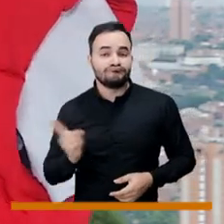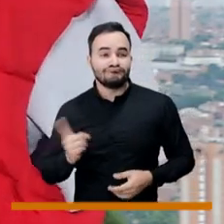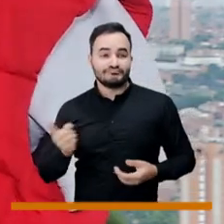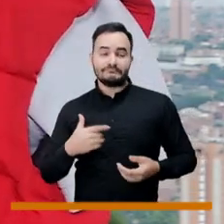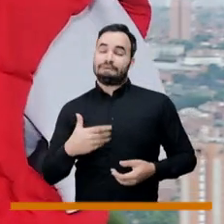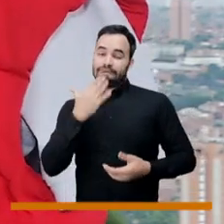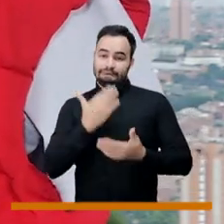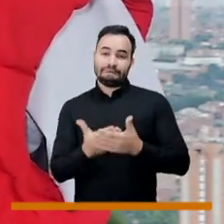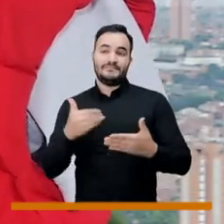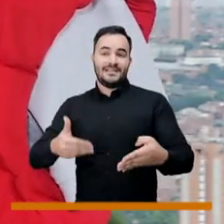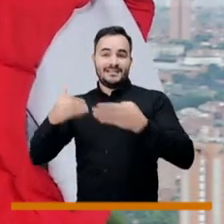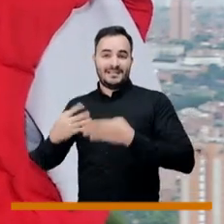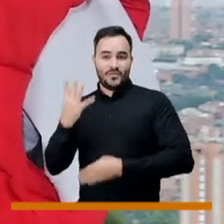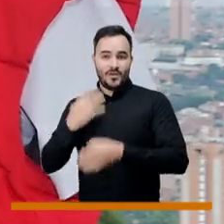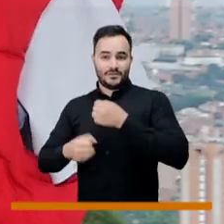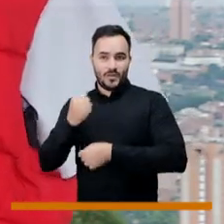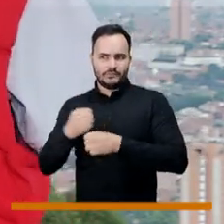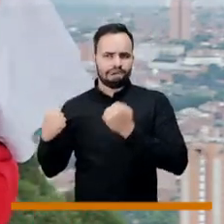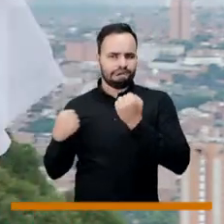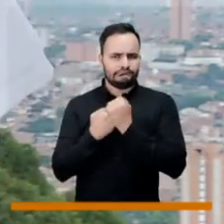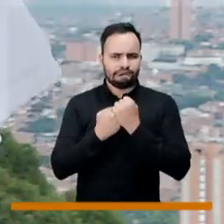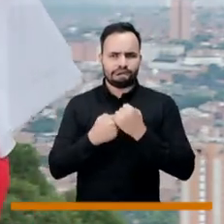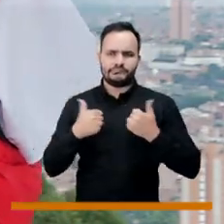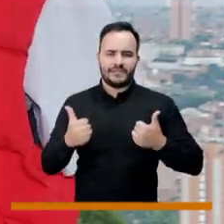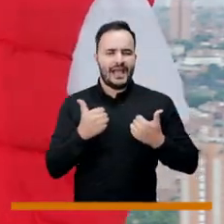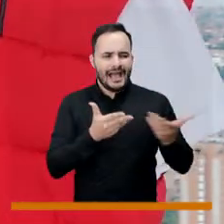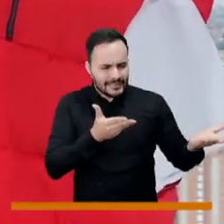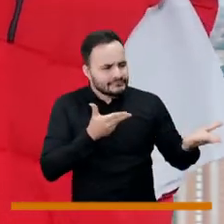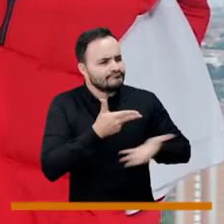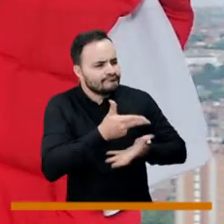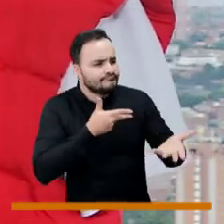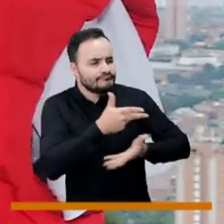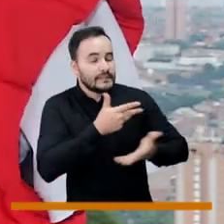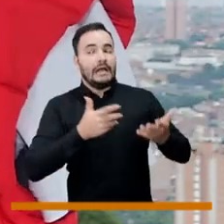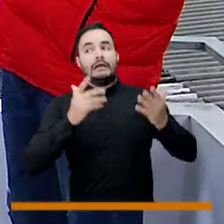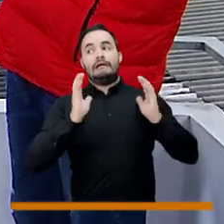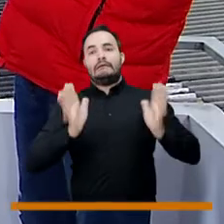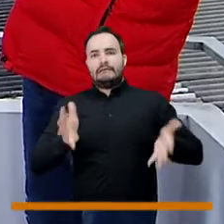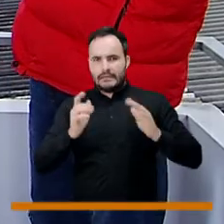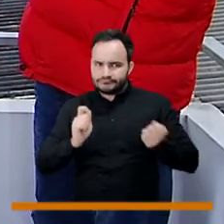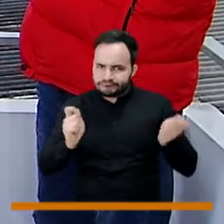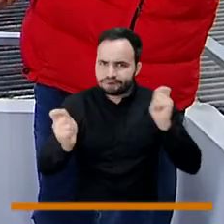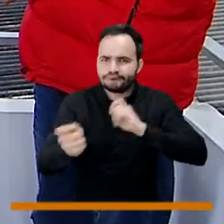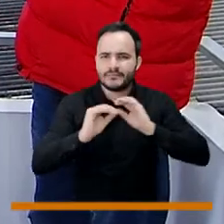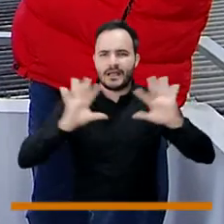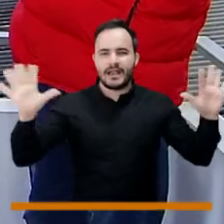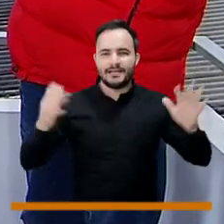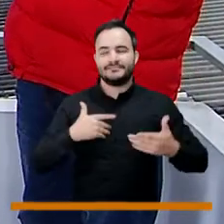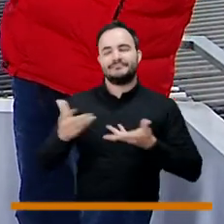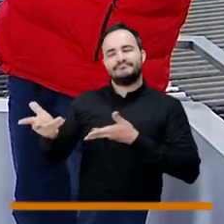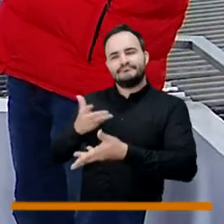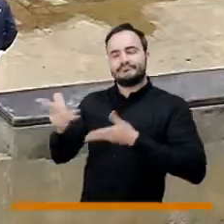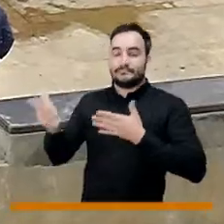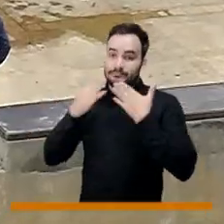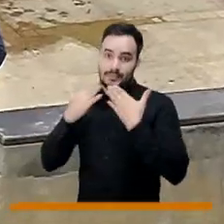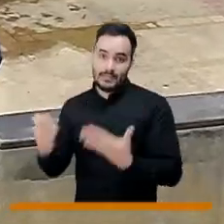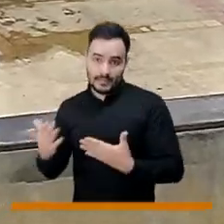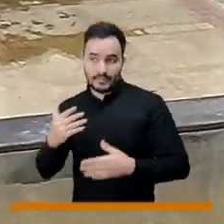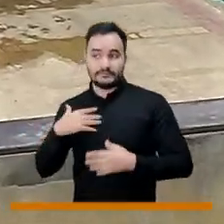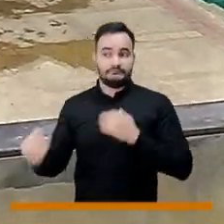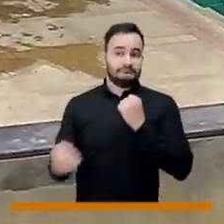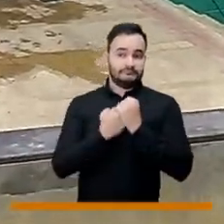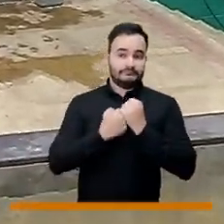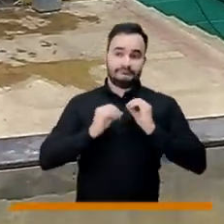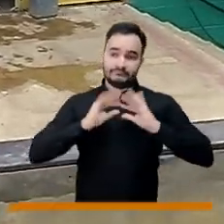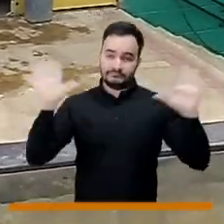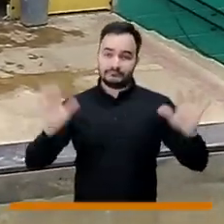demasiado nos abrió las puertas y hoy es el fruto de este trabajo de los diez que aportamos una vida de consejo que nos